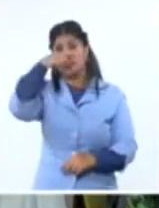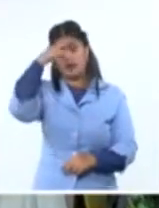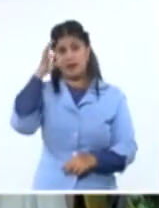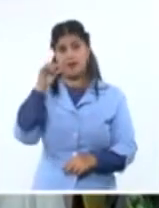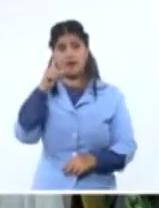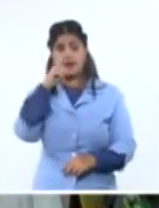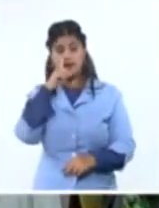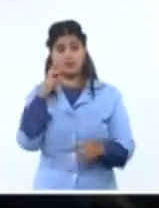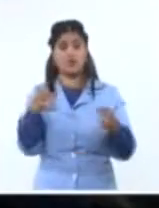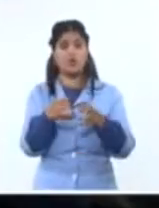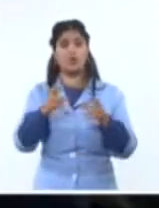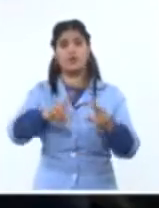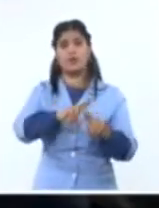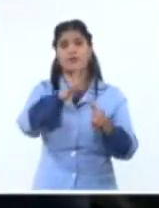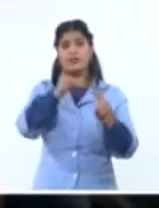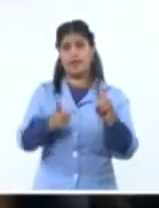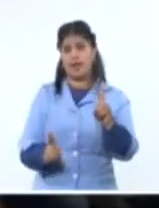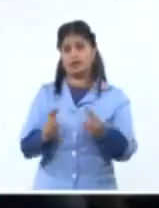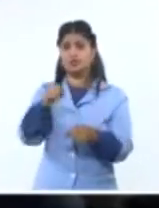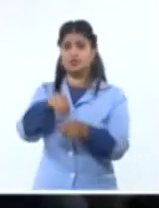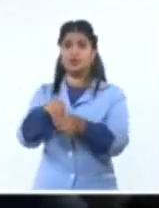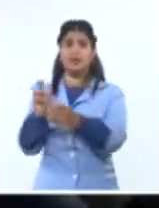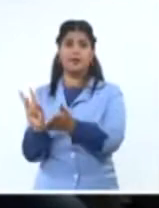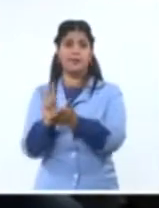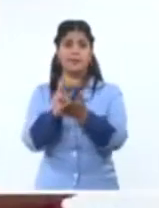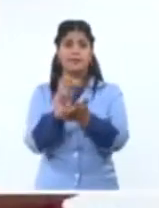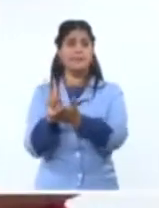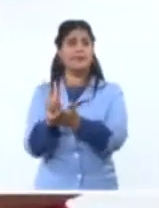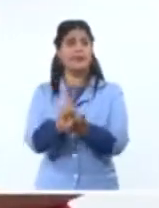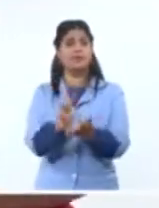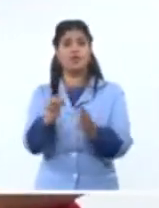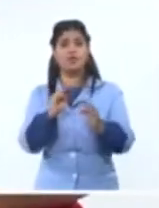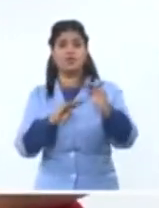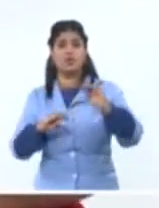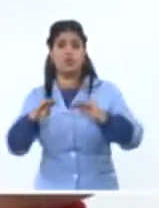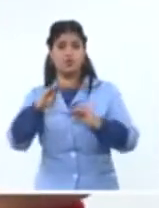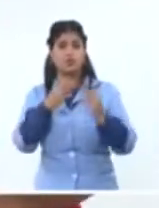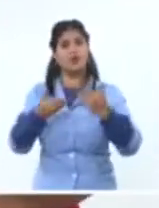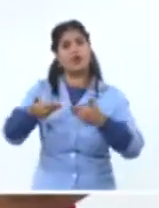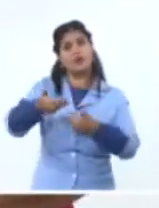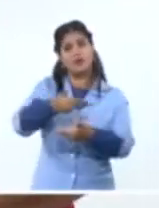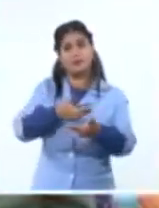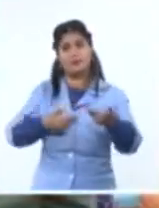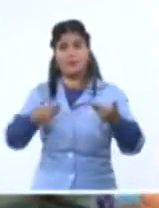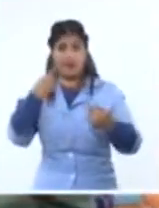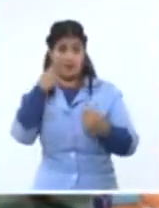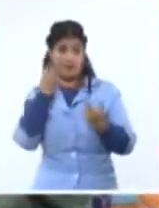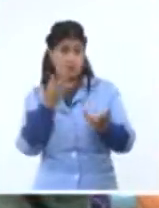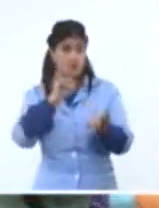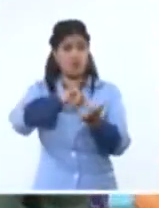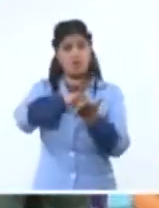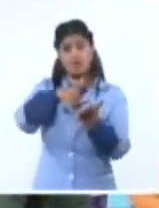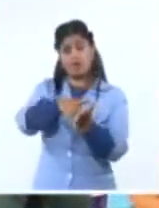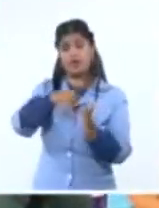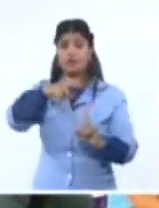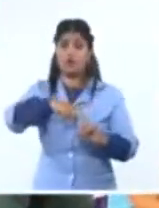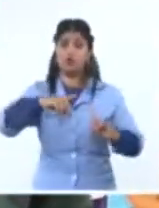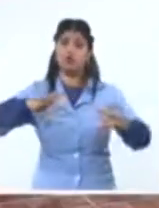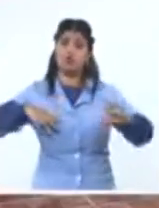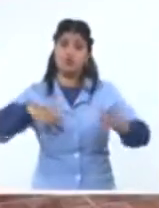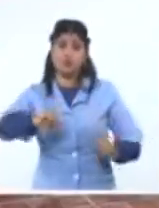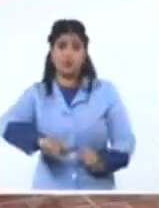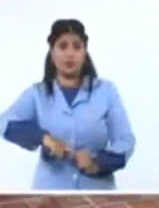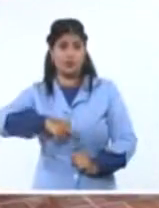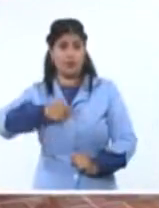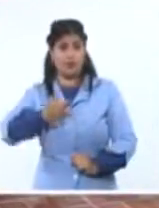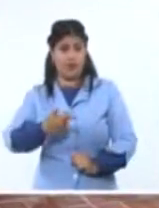Los Elementos, el ministro de Cultura conoció por su fundador, Oriol González, el proyecto turístico cultural que aporta ingresos al